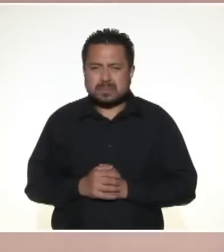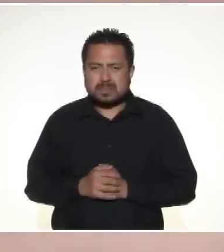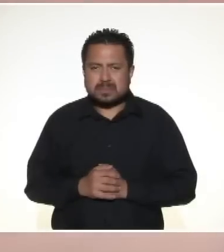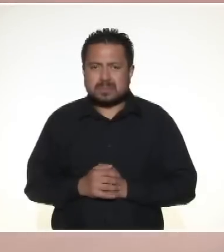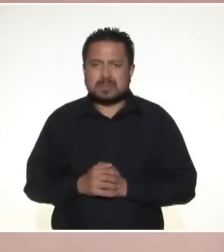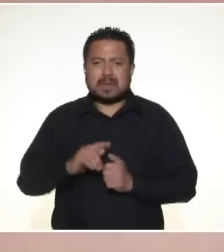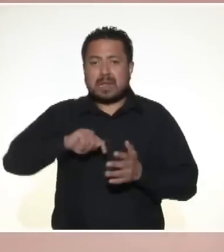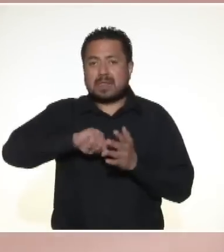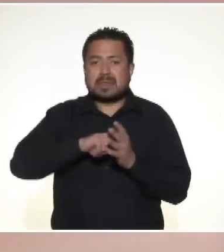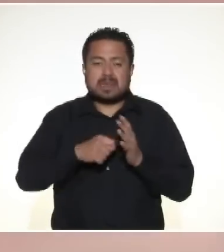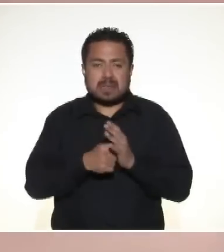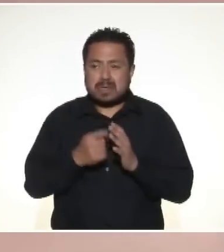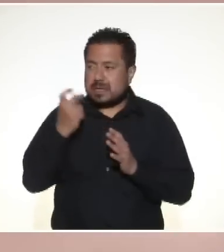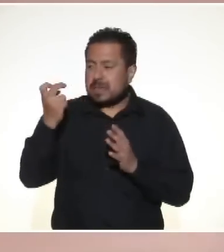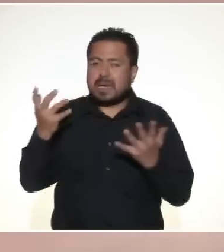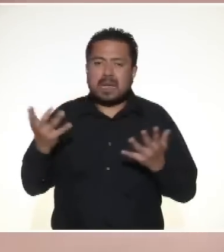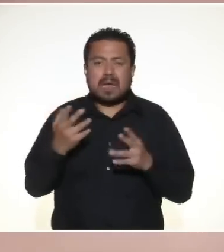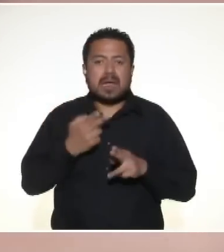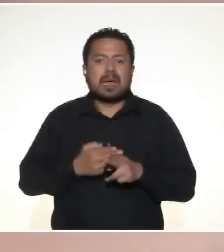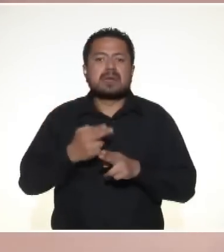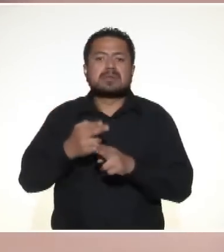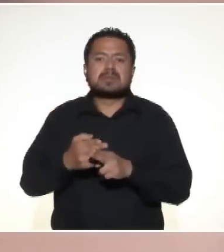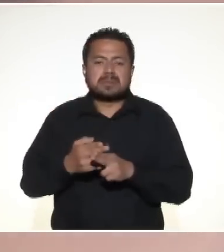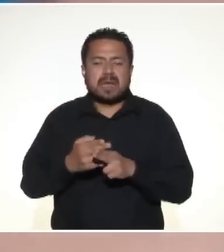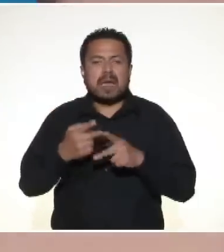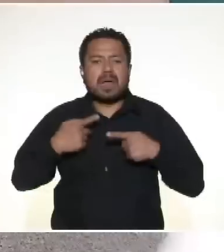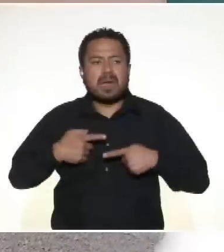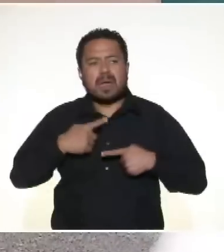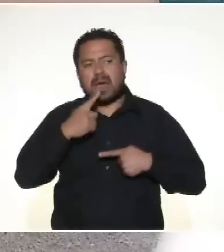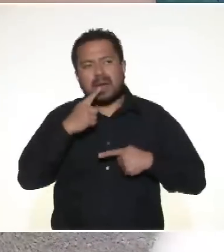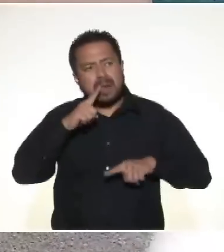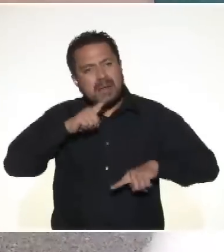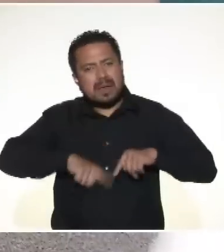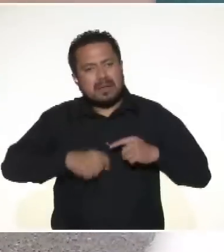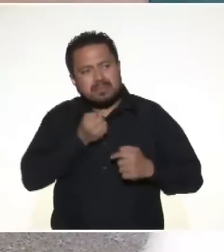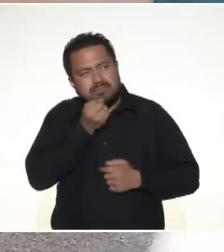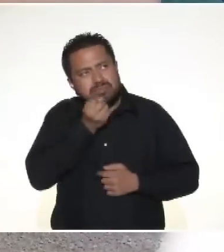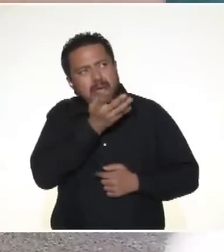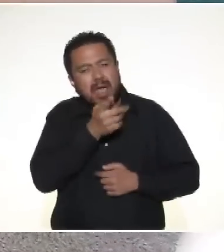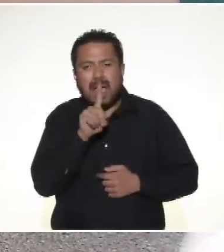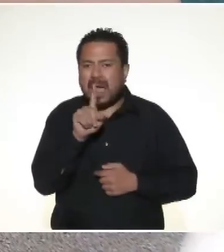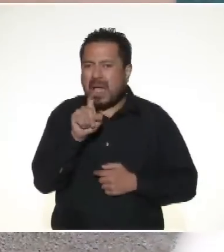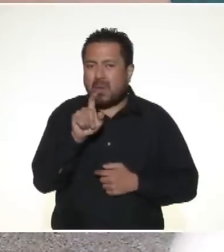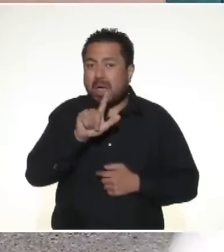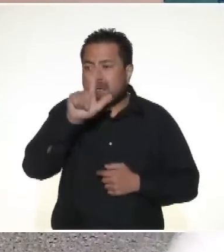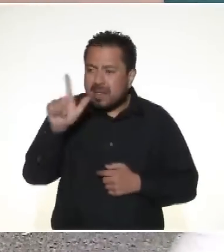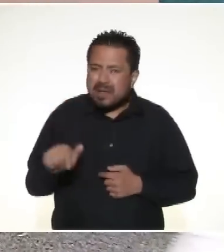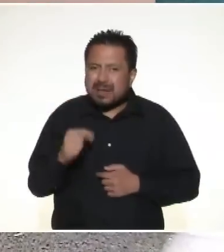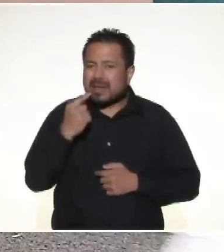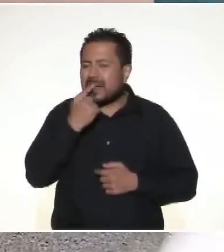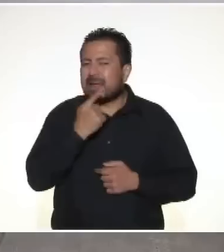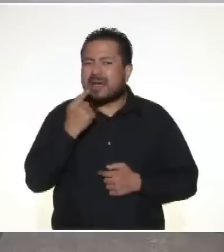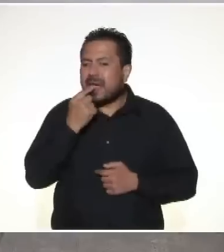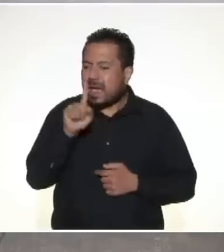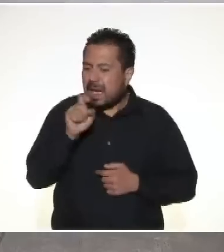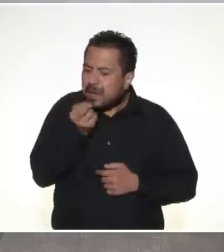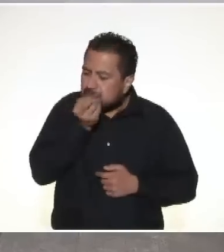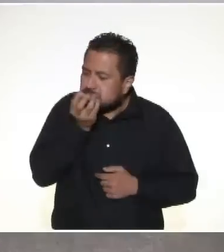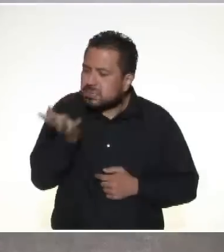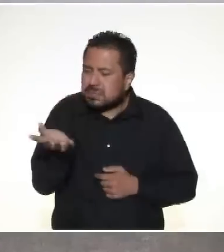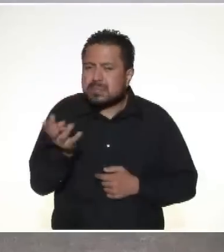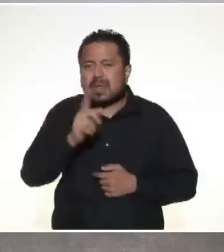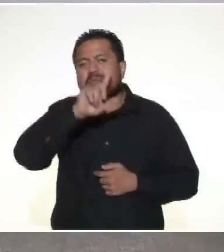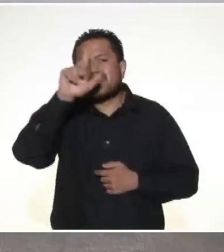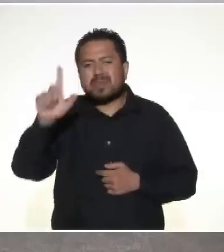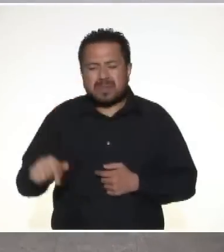Esta técnica la vamos a realizar hasta que el paciente expulse el agua. Una vez que el agua se expulsó de la vía aérea del paciente, vamos a proceder